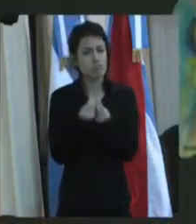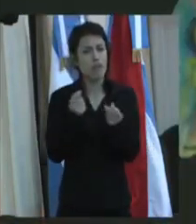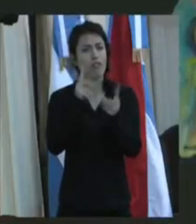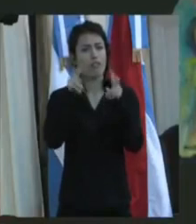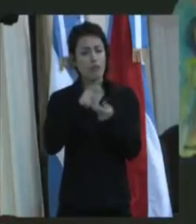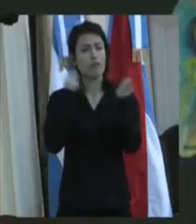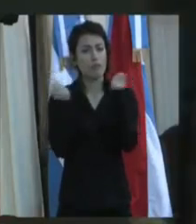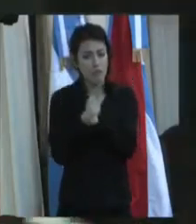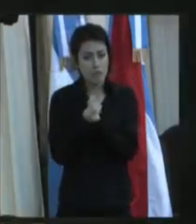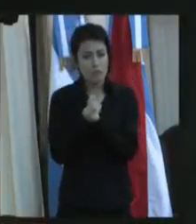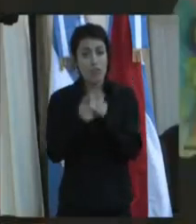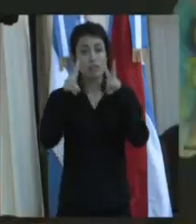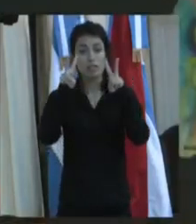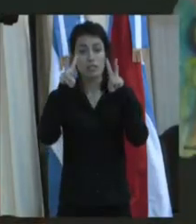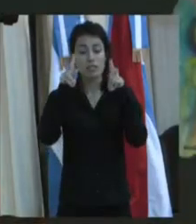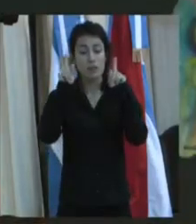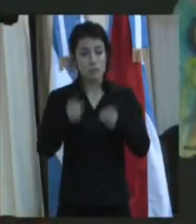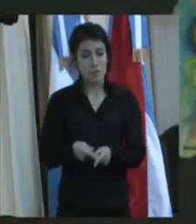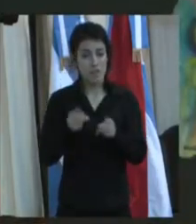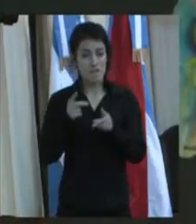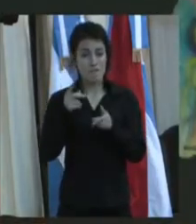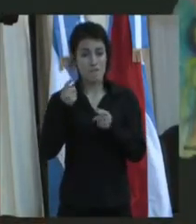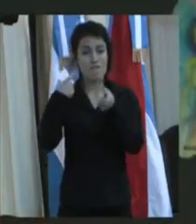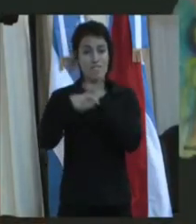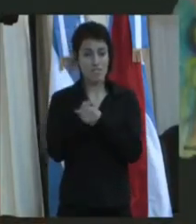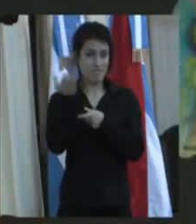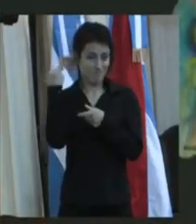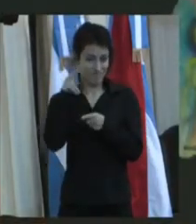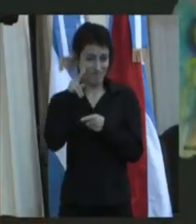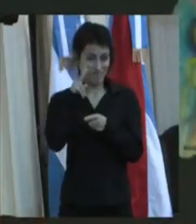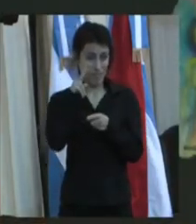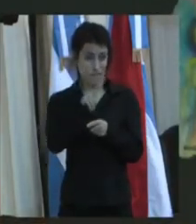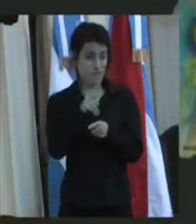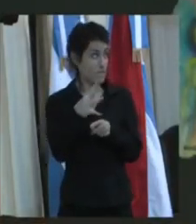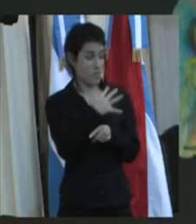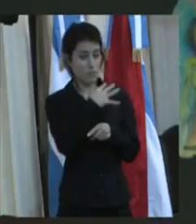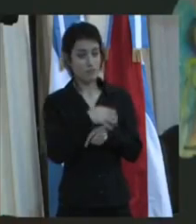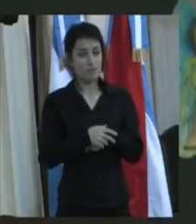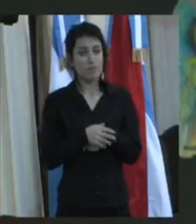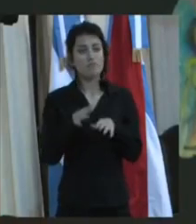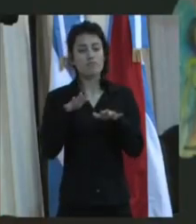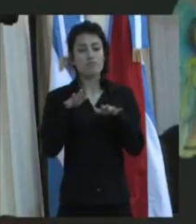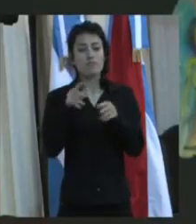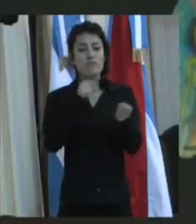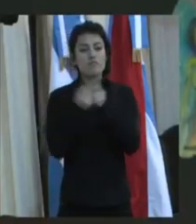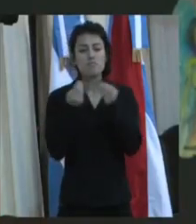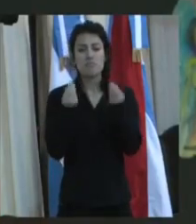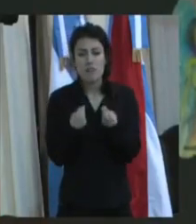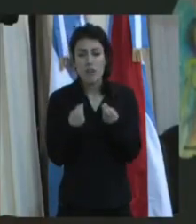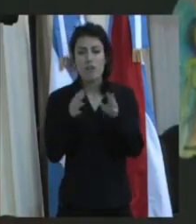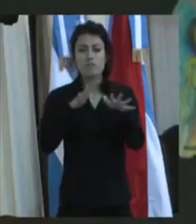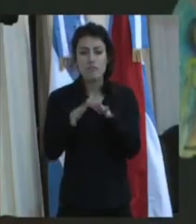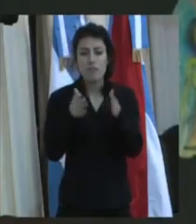los dos videos que estuvimos viendo, ¿no? Nos dice que la reforma es un movimiento de estudiantes que trata